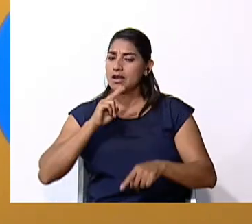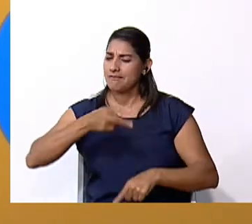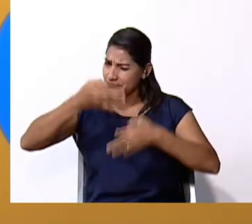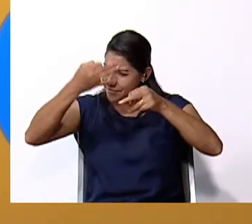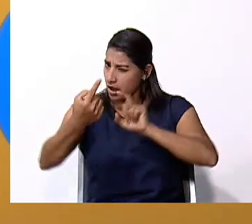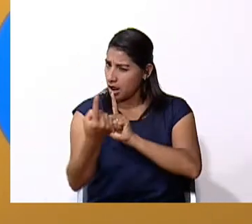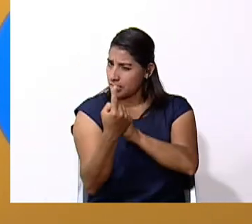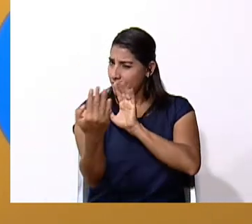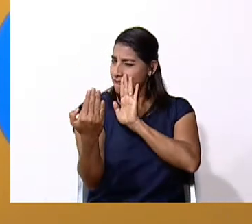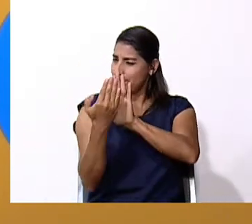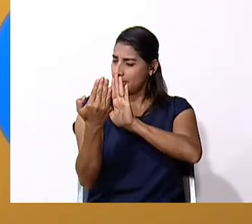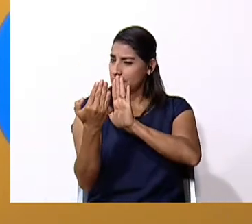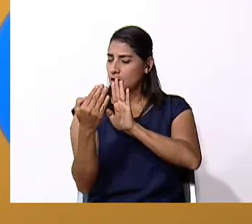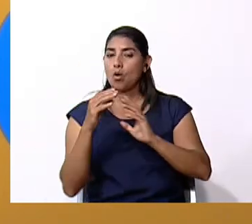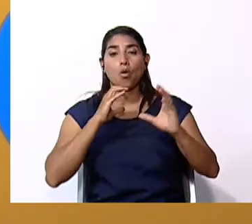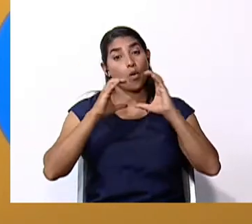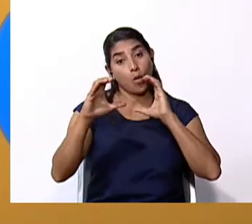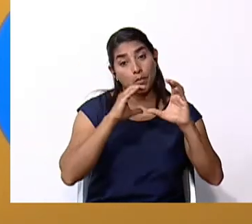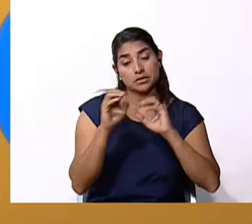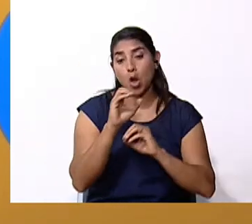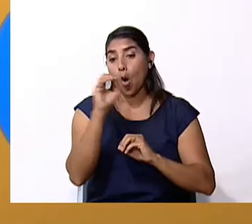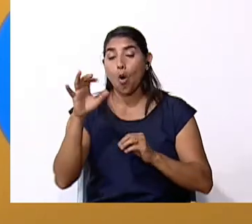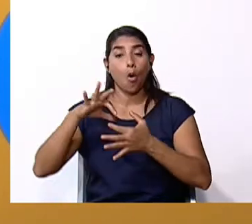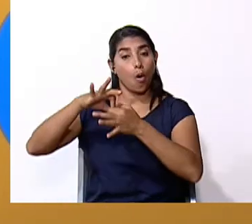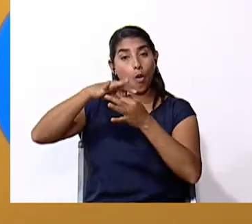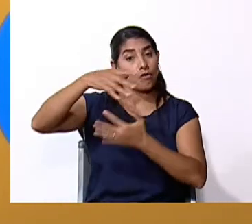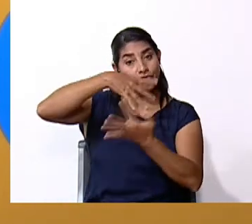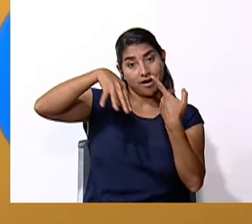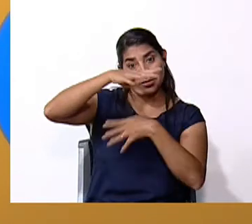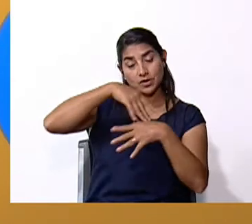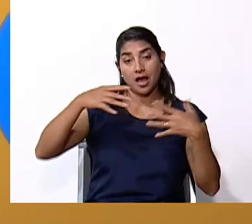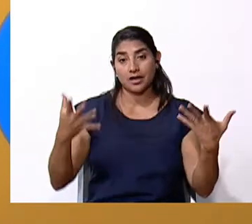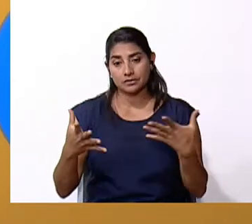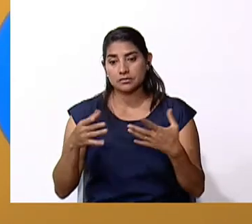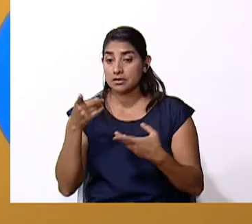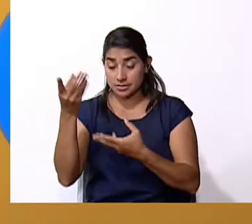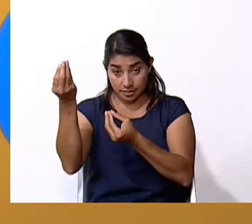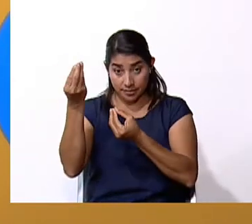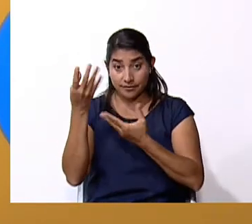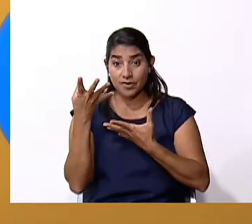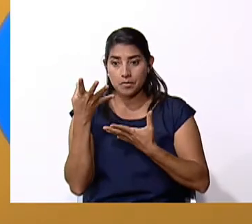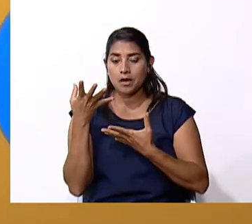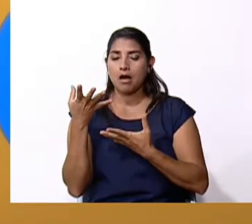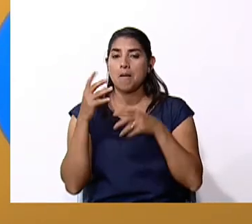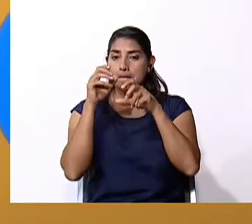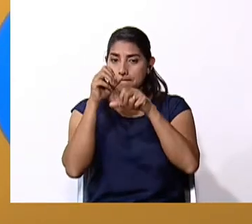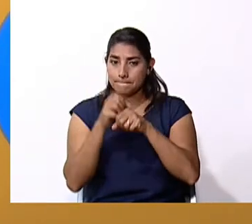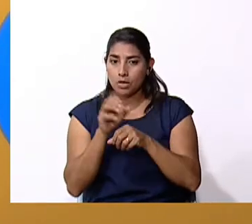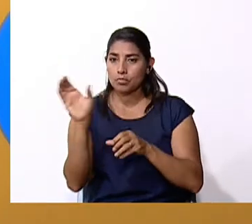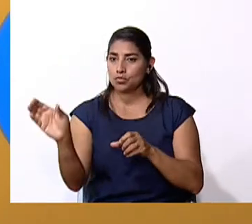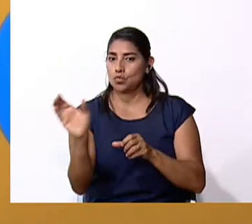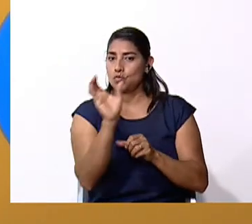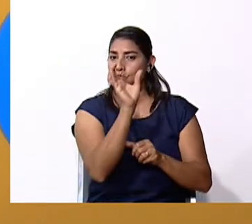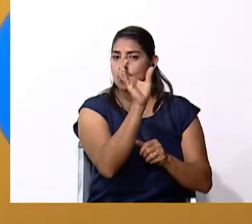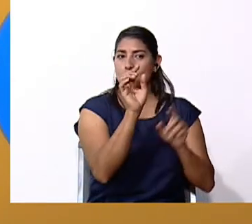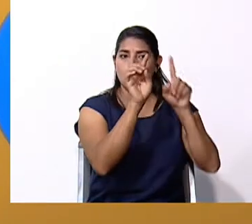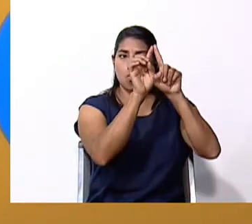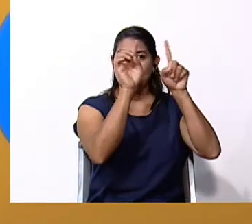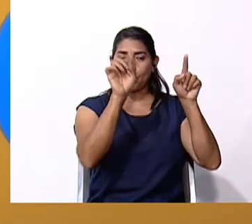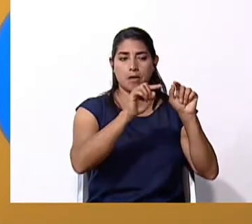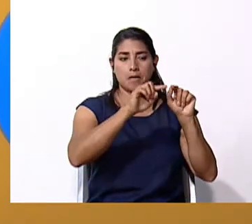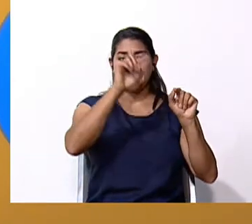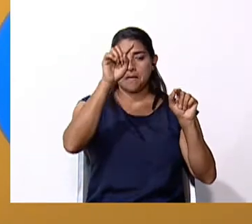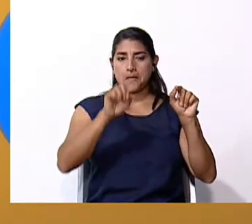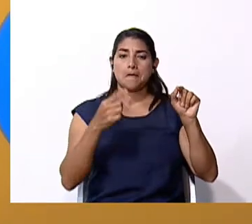están conversando o relacionándose. Esta información la podemos colocar en un gráfico.